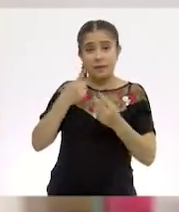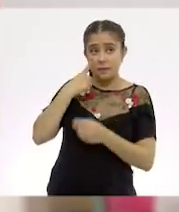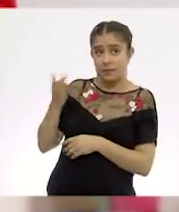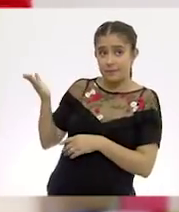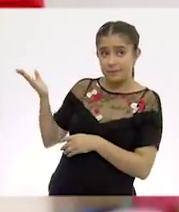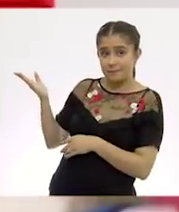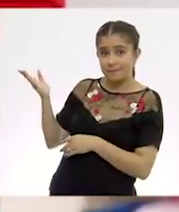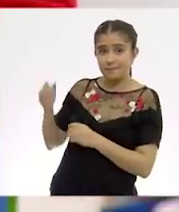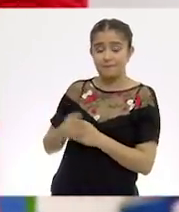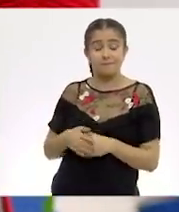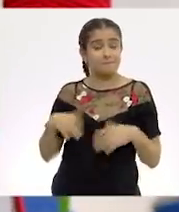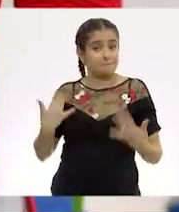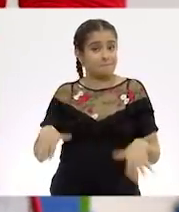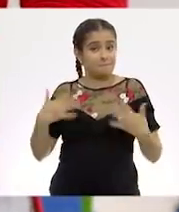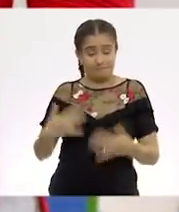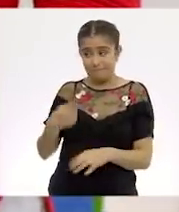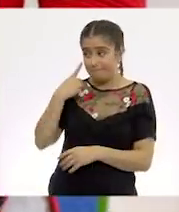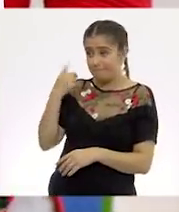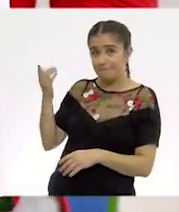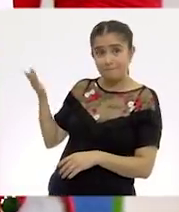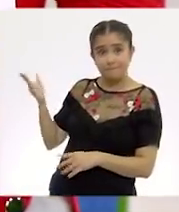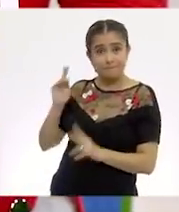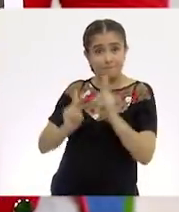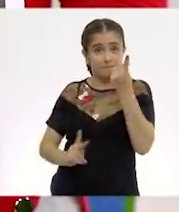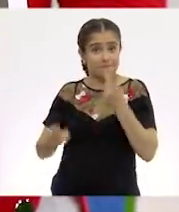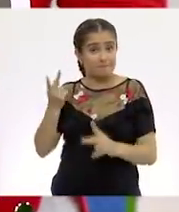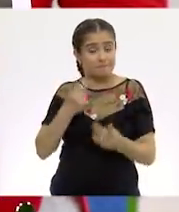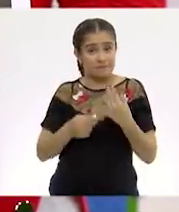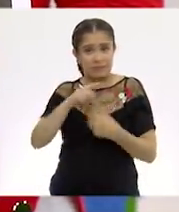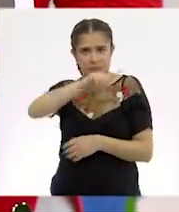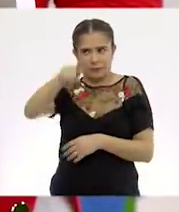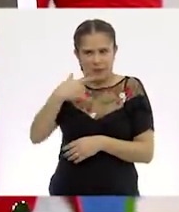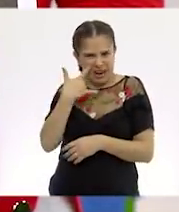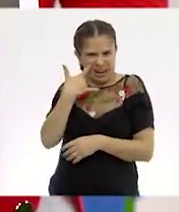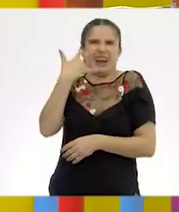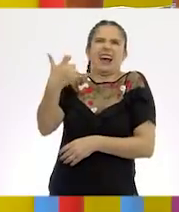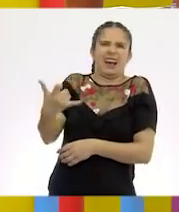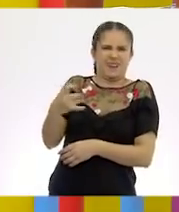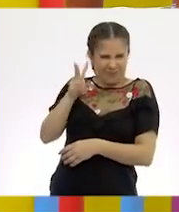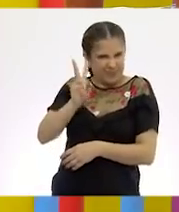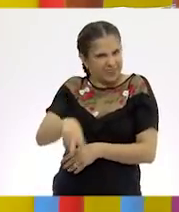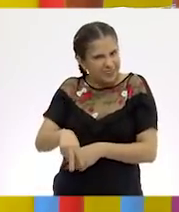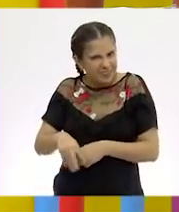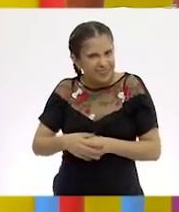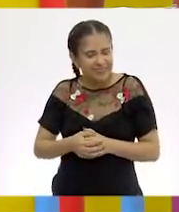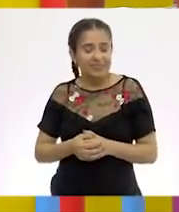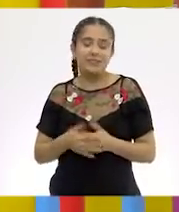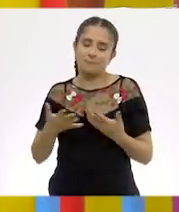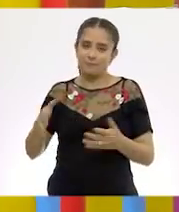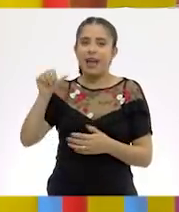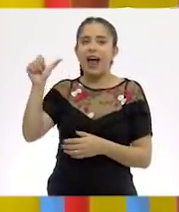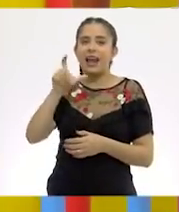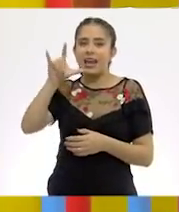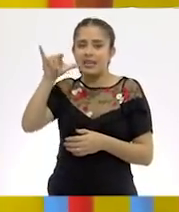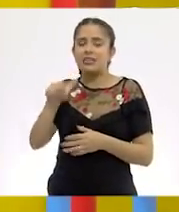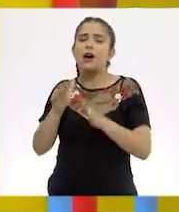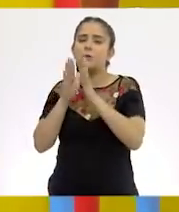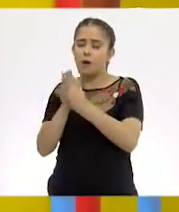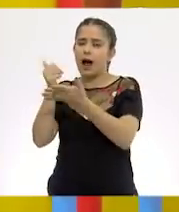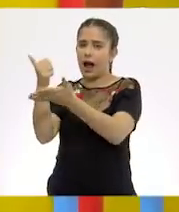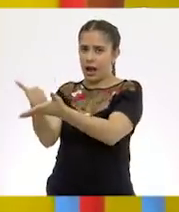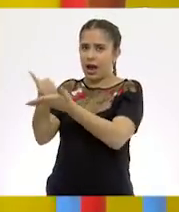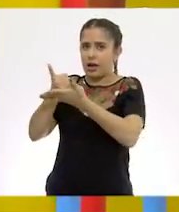¿Qué les parece esta planta? Es muy inusual, ¿verdad? ¿Qué te parece, Alexia, si me ayudas a